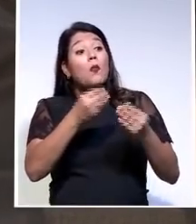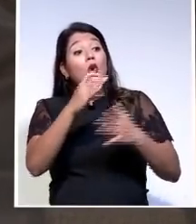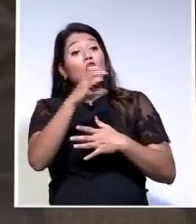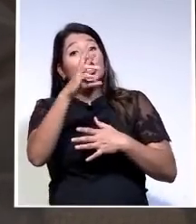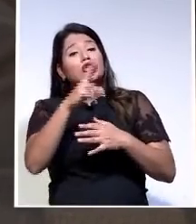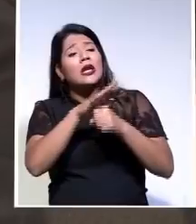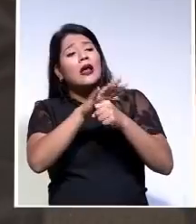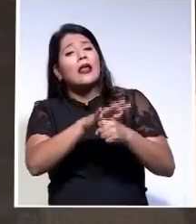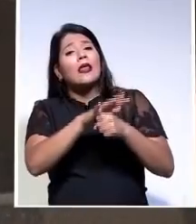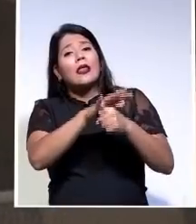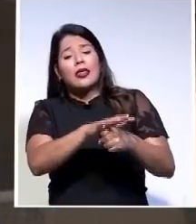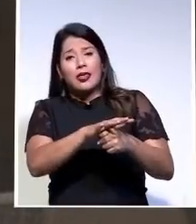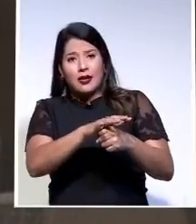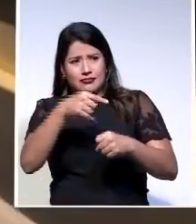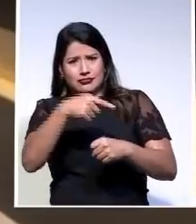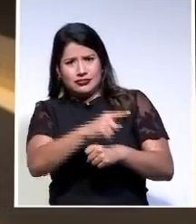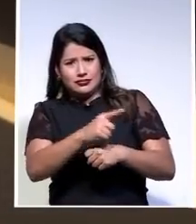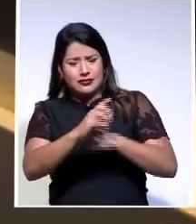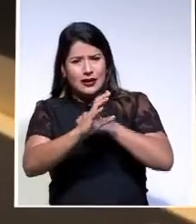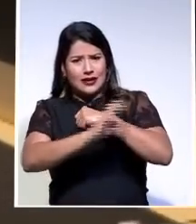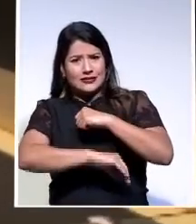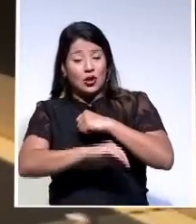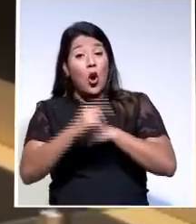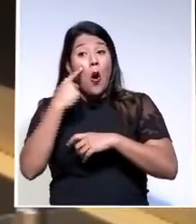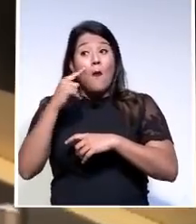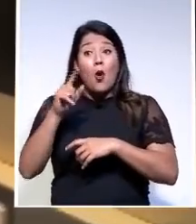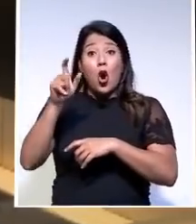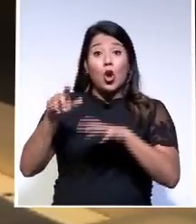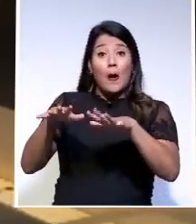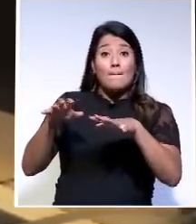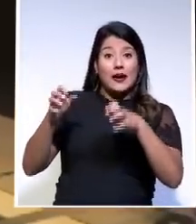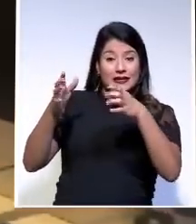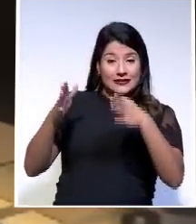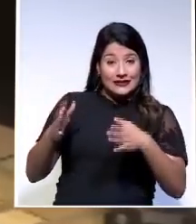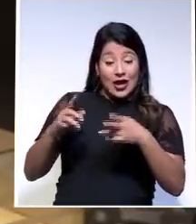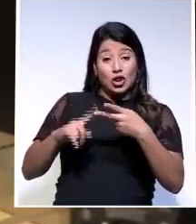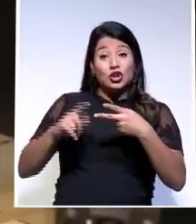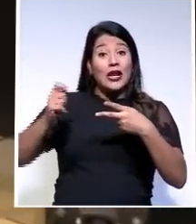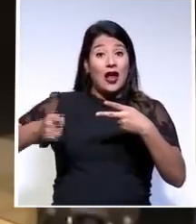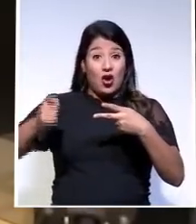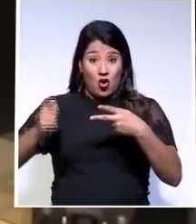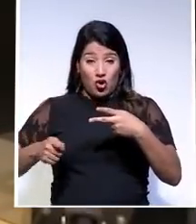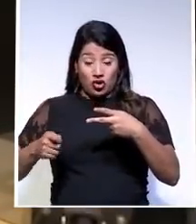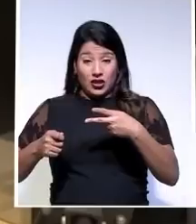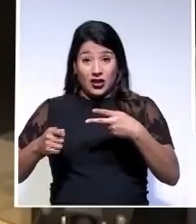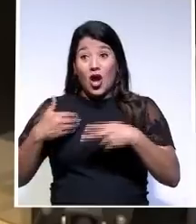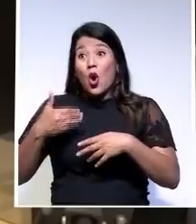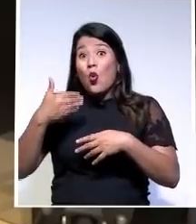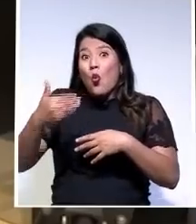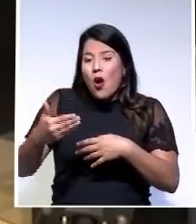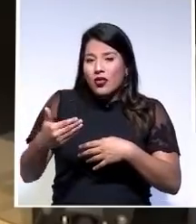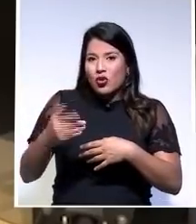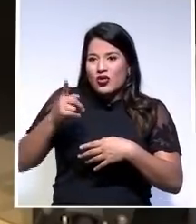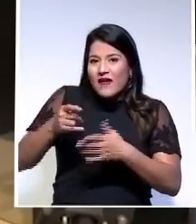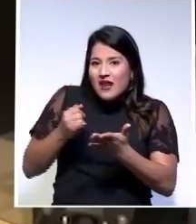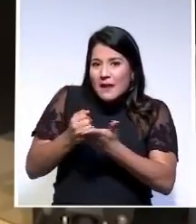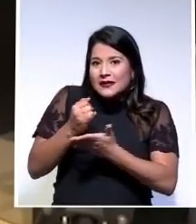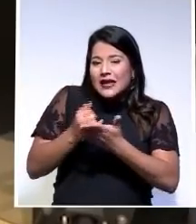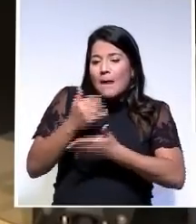presiones, amenazas y hasta sanciones encubiertas de parte de los magistrados y de la Corte Suprema de Justicia cuando investigan casos de corrupción